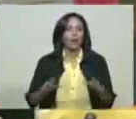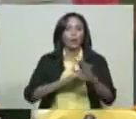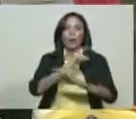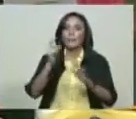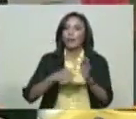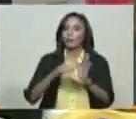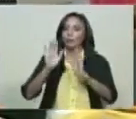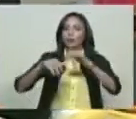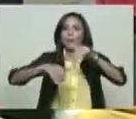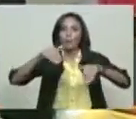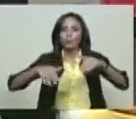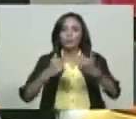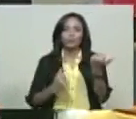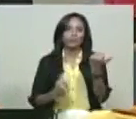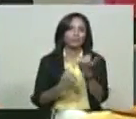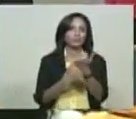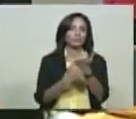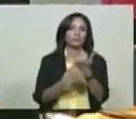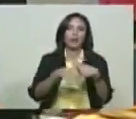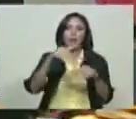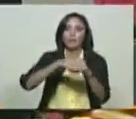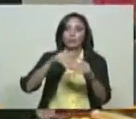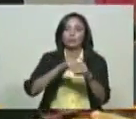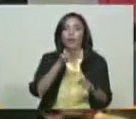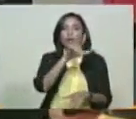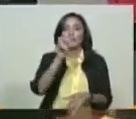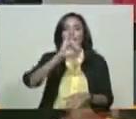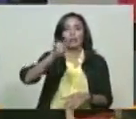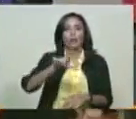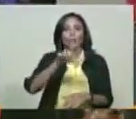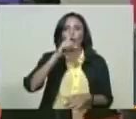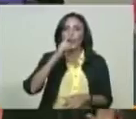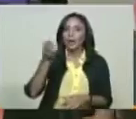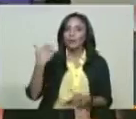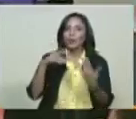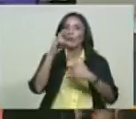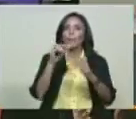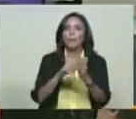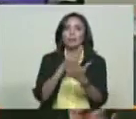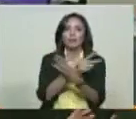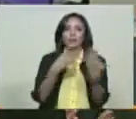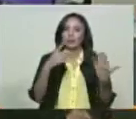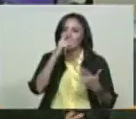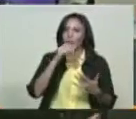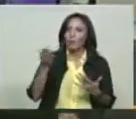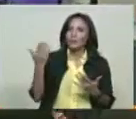conmovedor las elecciones del 30 de julio del año 2017